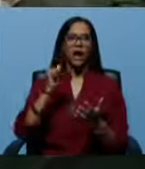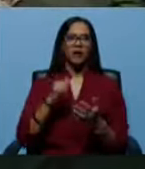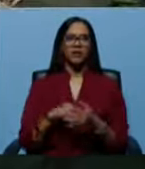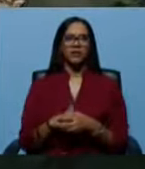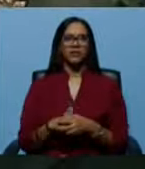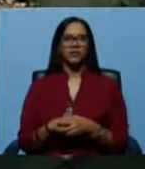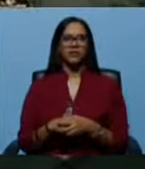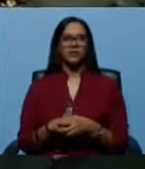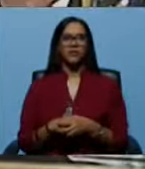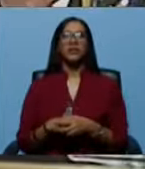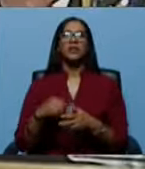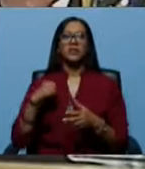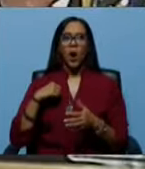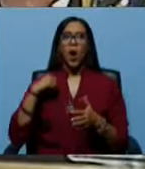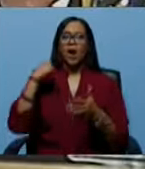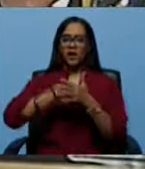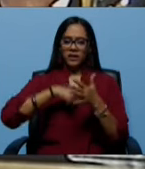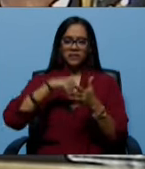Estos son